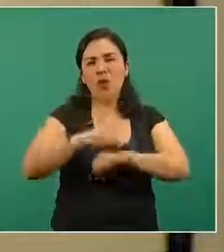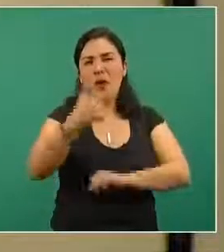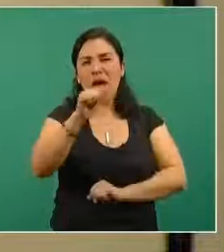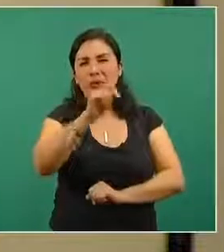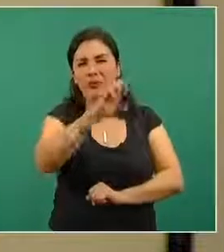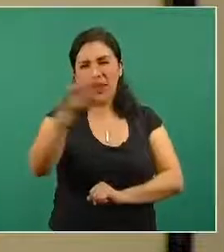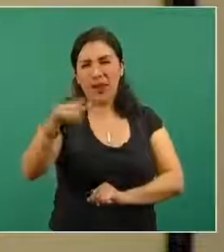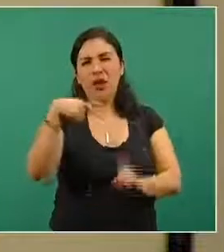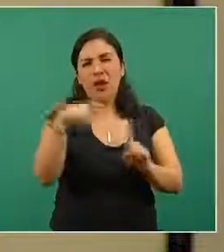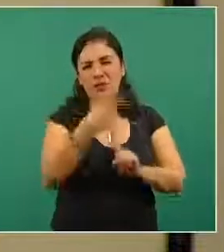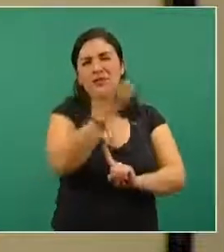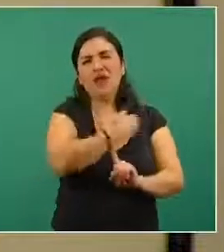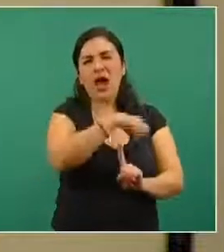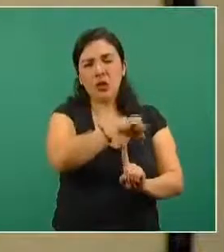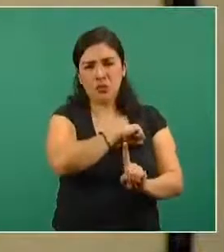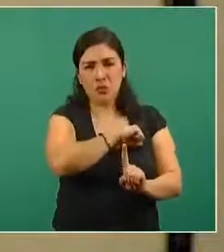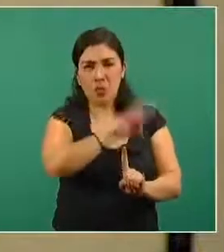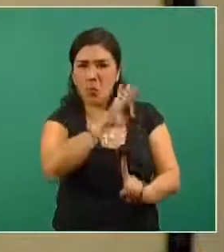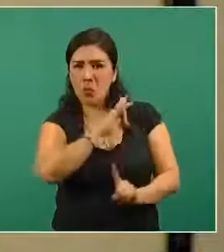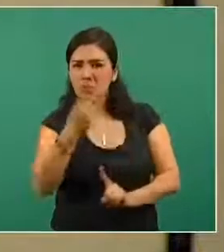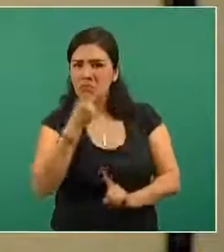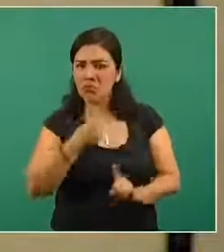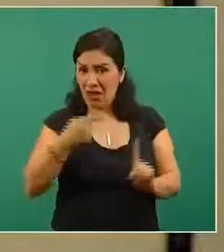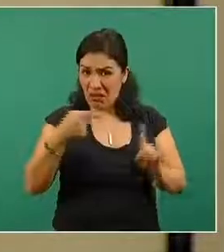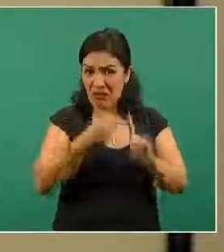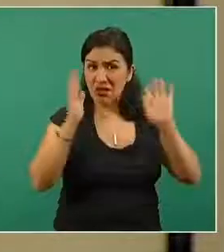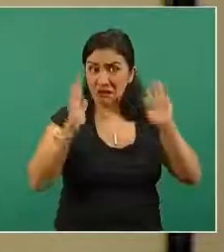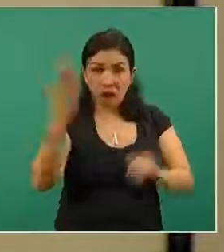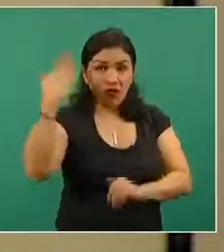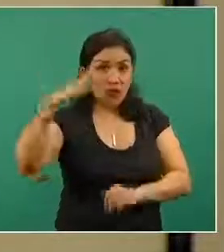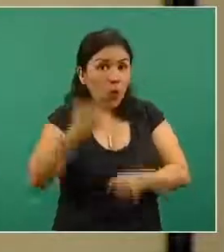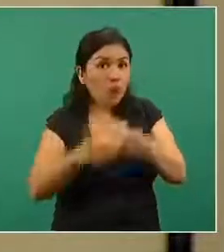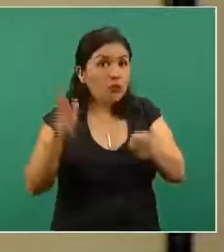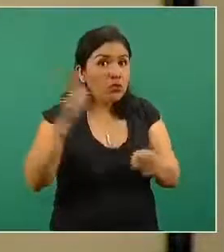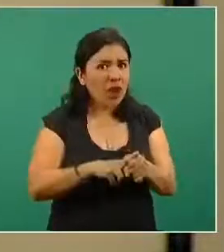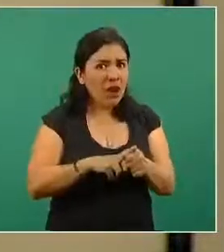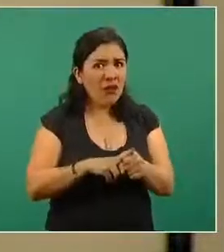explicar si el subsecretario estuvo hospitalizado algún día